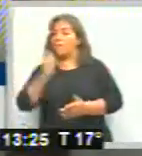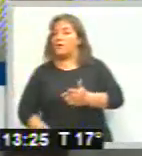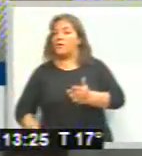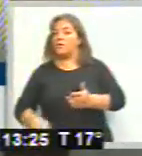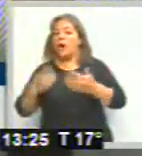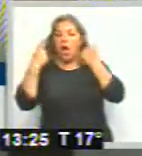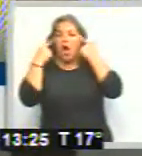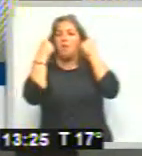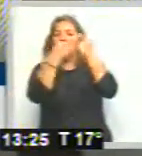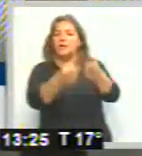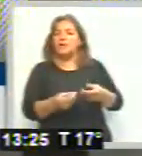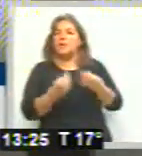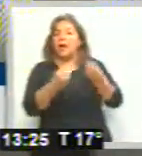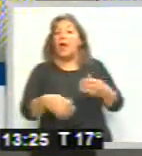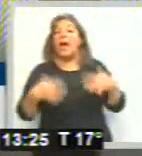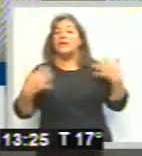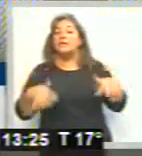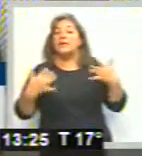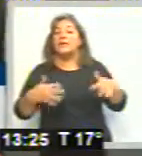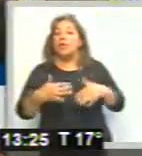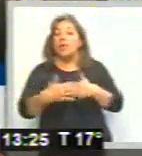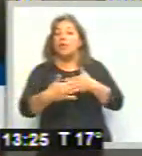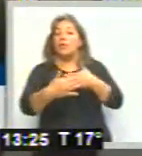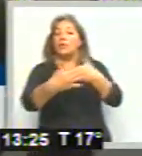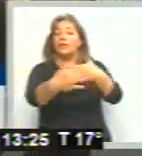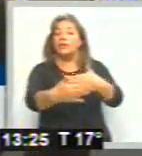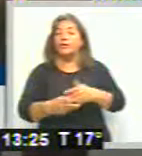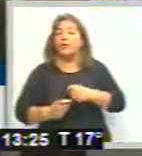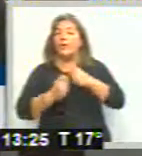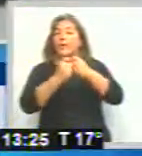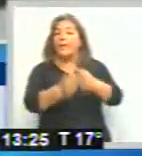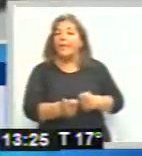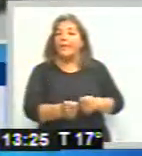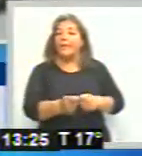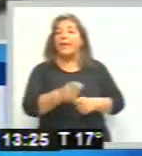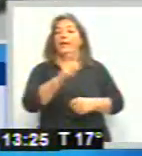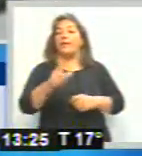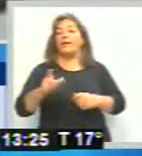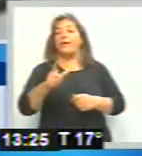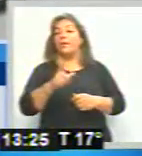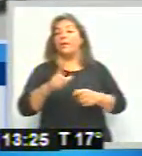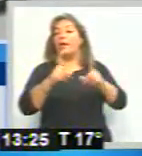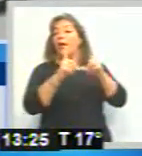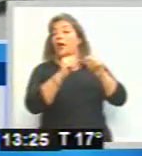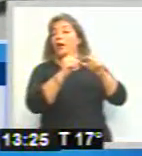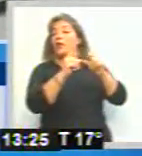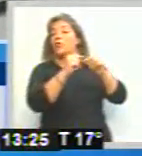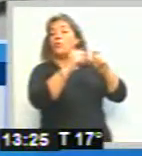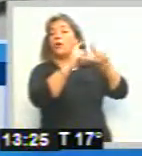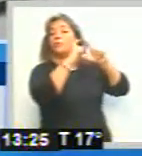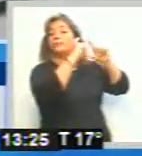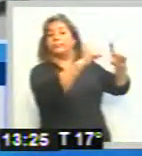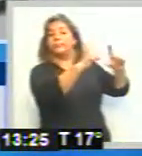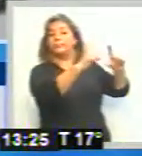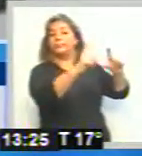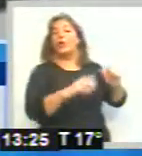como objetivo acelerar los procesos de la entrega de la matrícula por parte de la Dirección de Inmuebles, aquellos